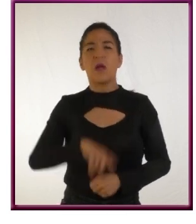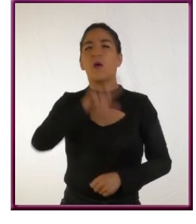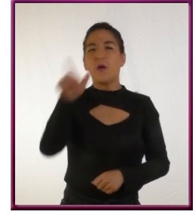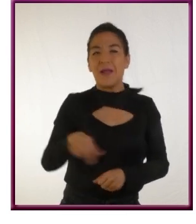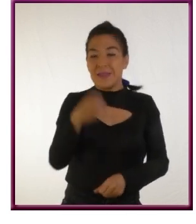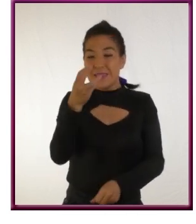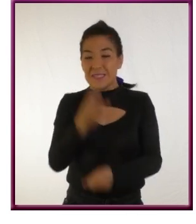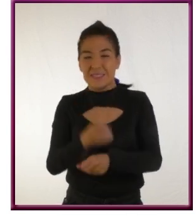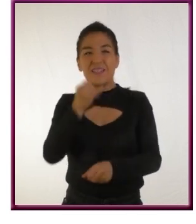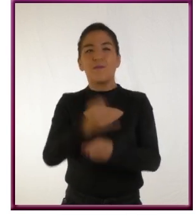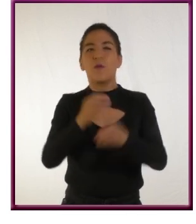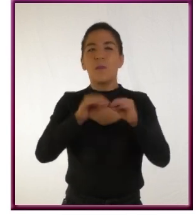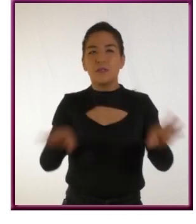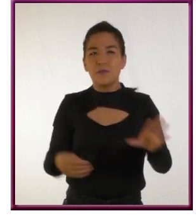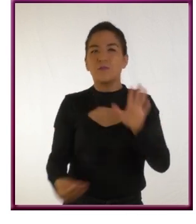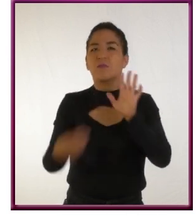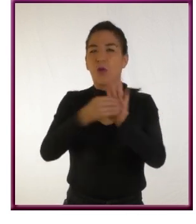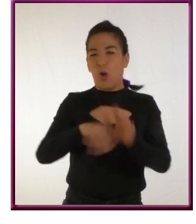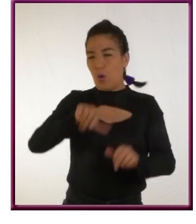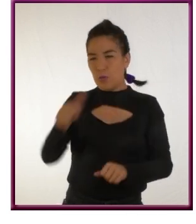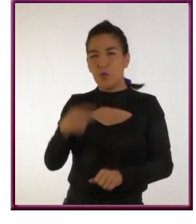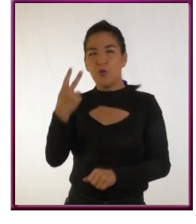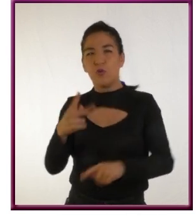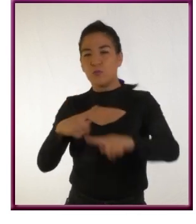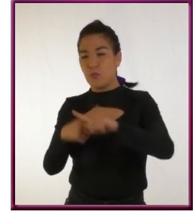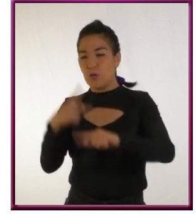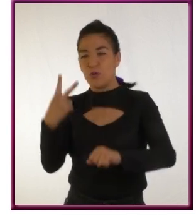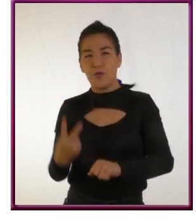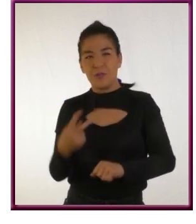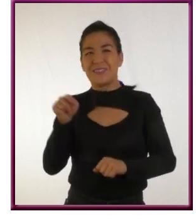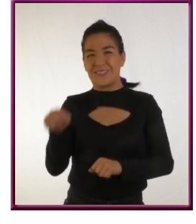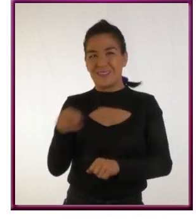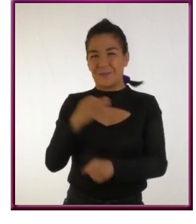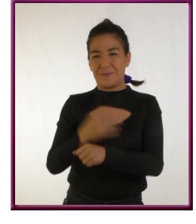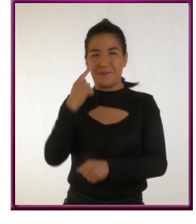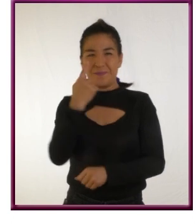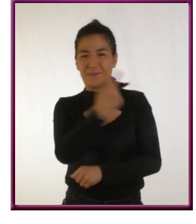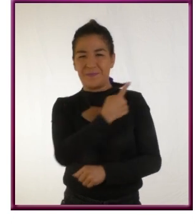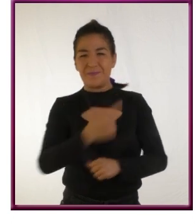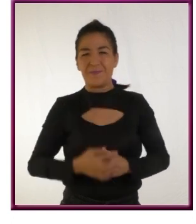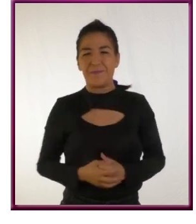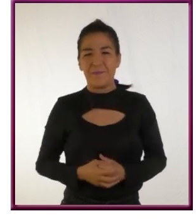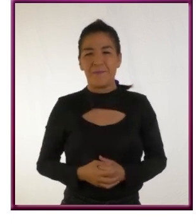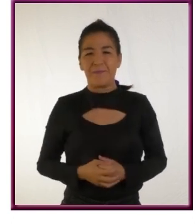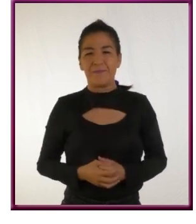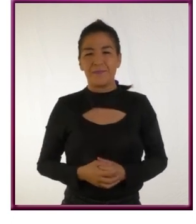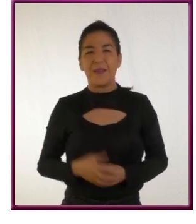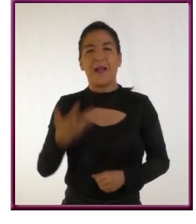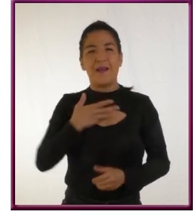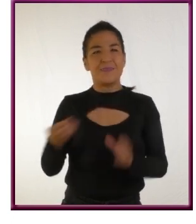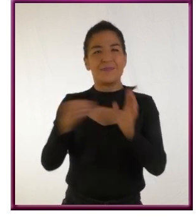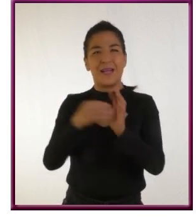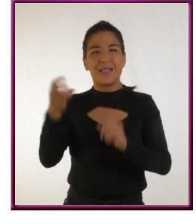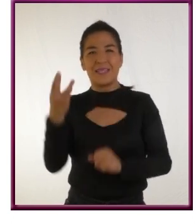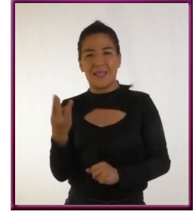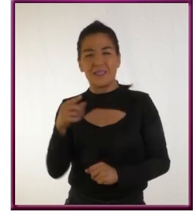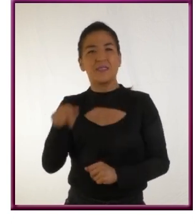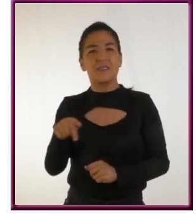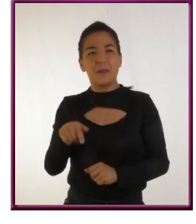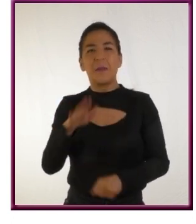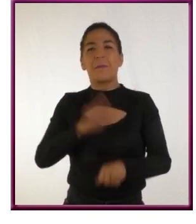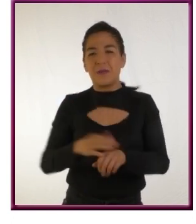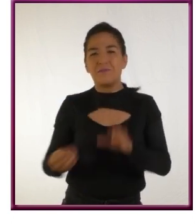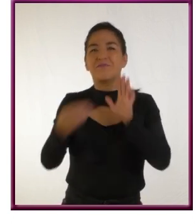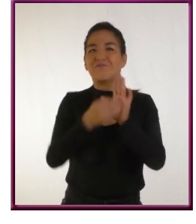Entonces coloco un tercer dato diferente en un nuevo cuadro de 2x2, digamos ese, ahí está el 3. Y entonces ya